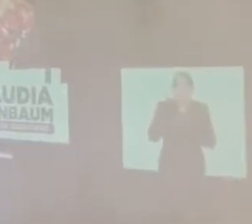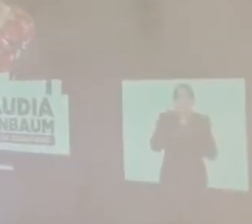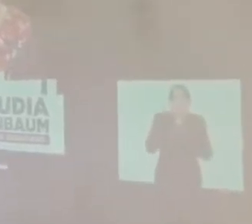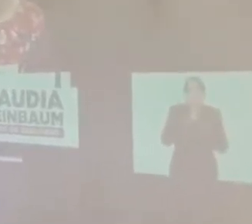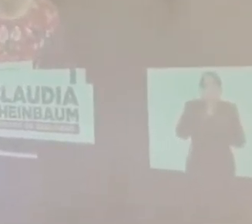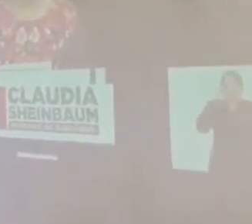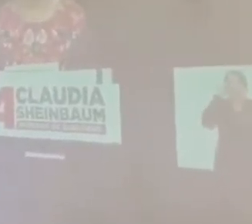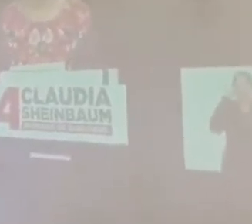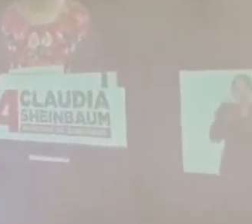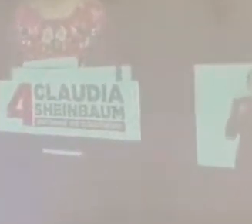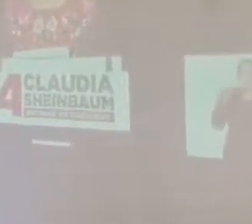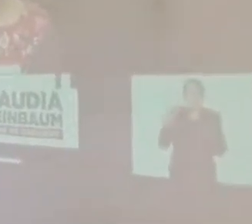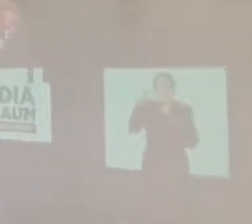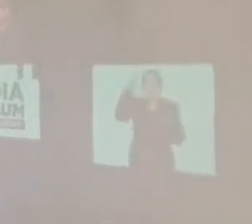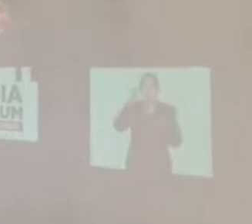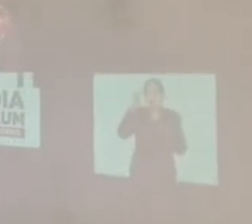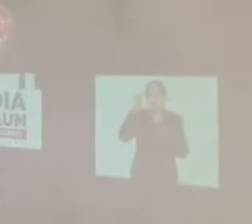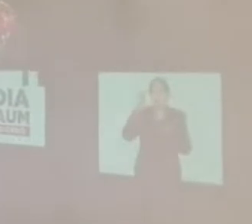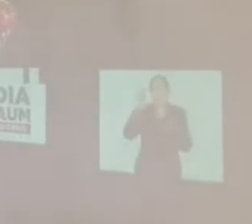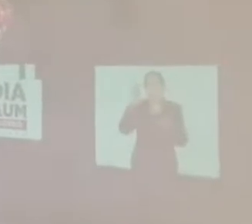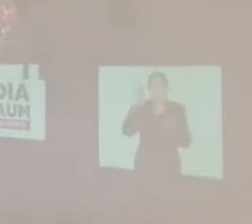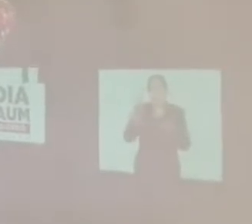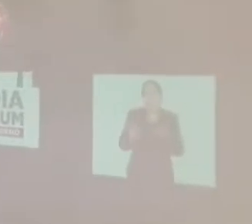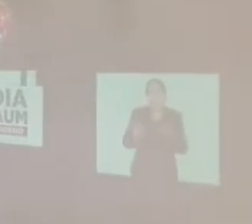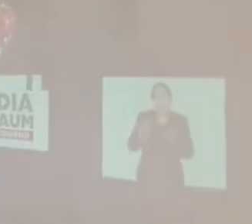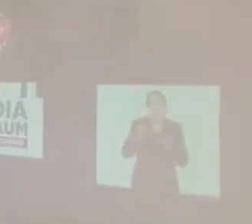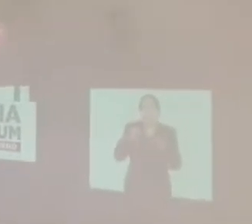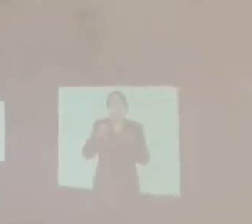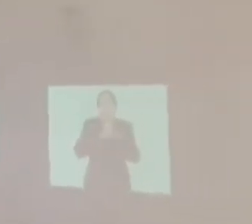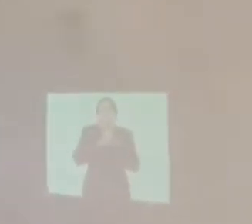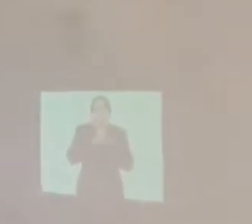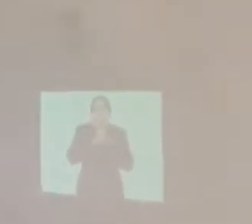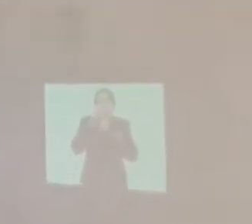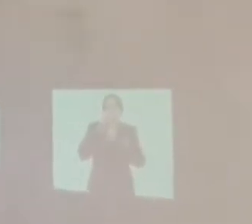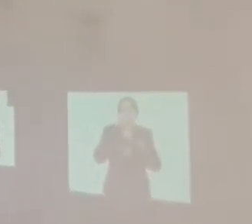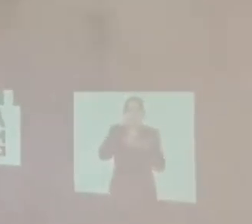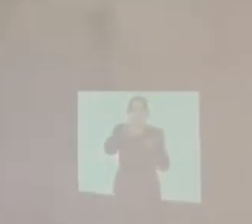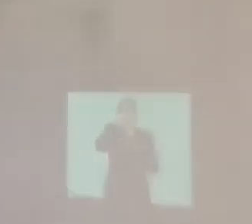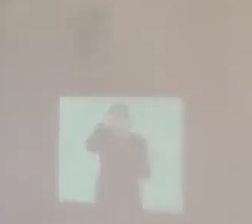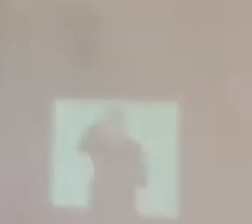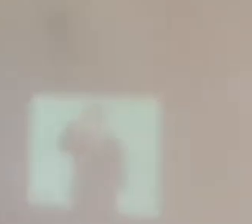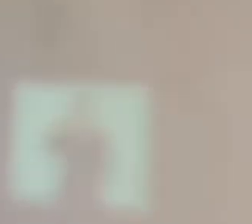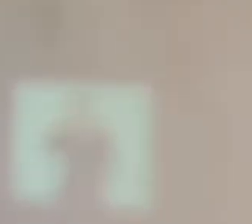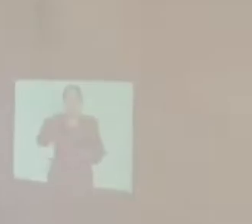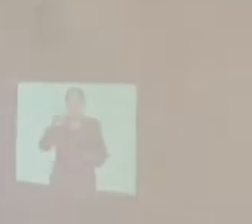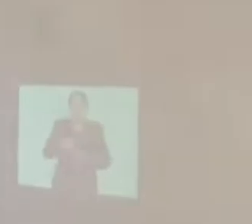esta beca sea un derecho establecido en la Constitución de la Ciudad de México.